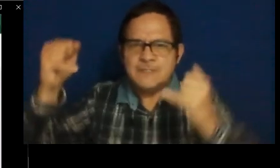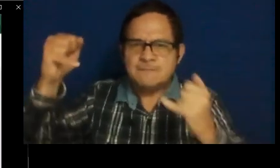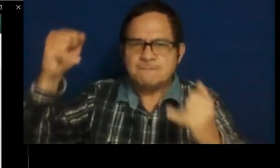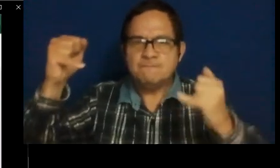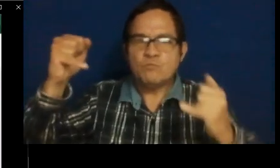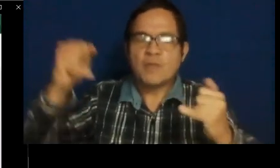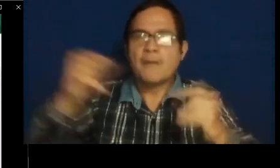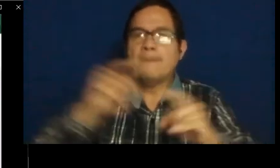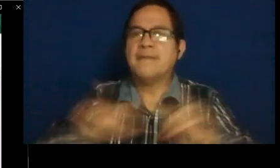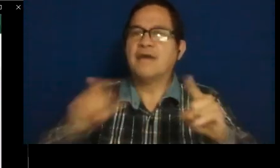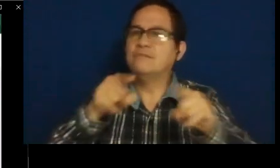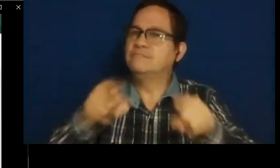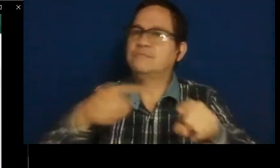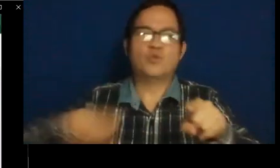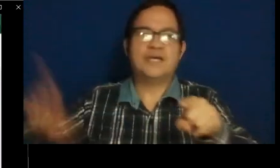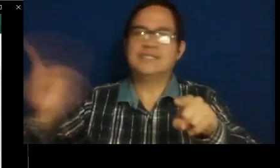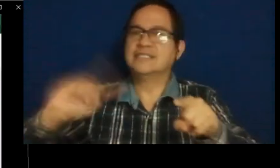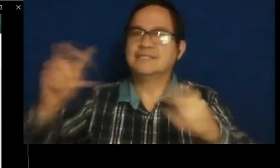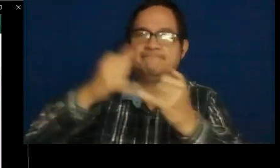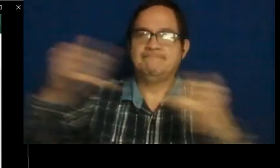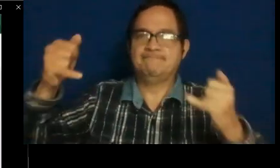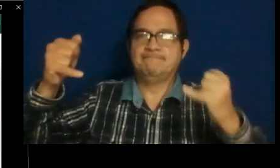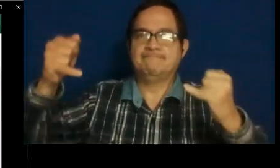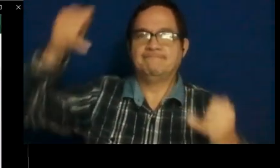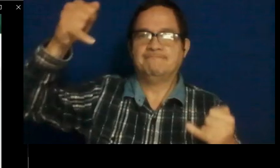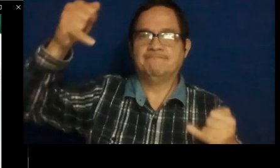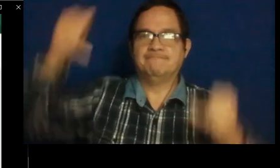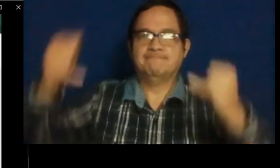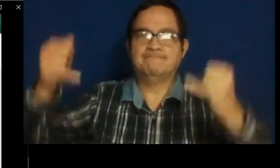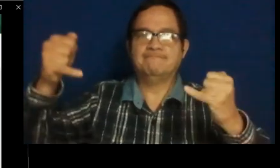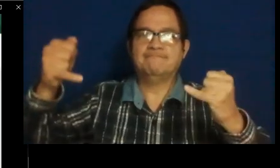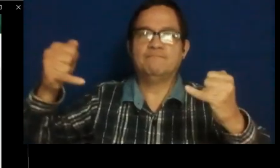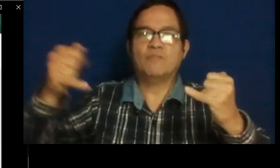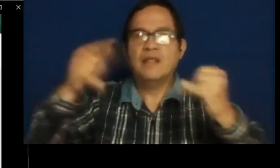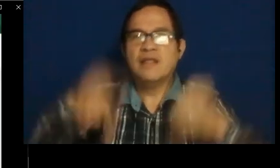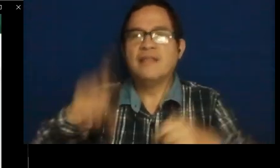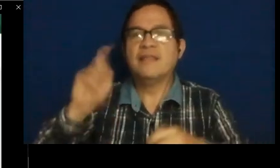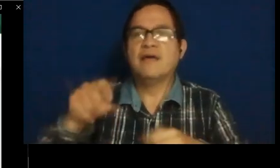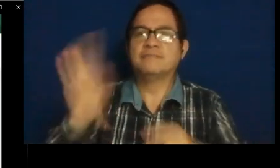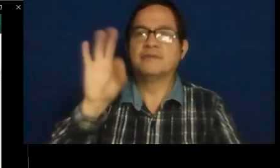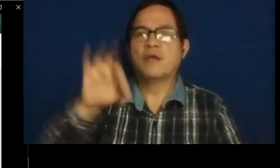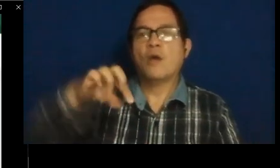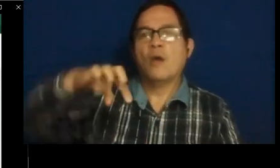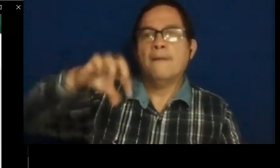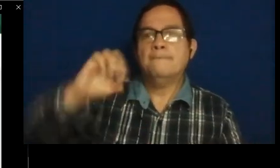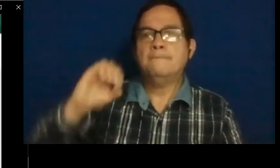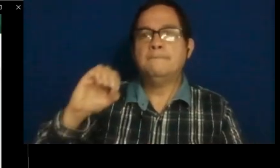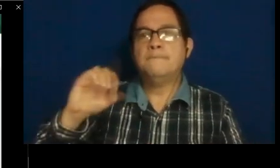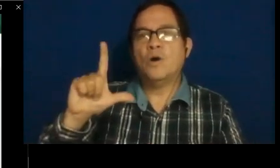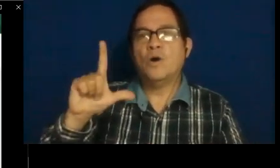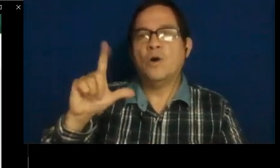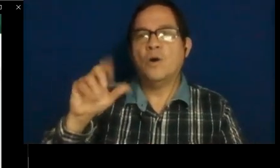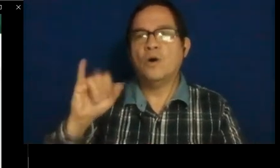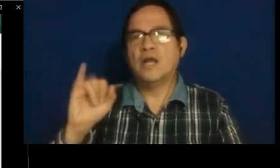Pero resulta que esto no es lineal, como dice acá. Entonces la que voy a seleccionar es polinómica. Y polinómica de orden 2 porque